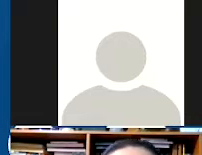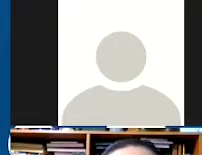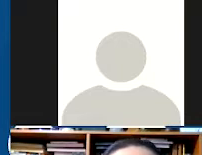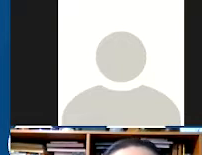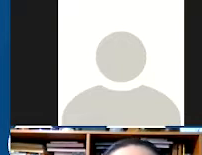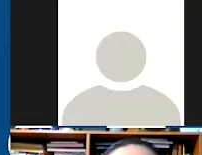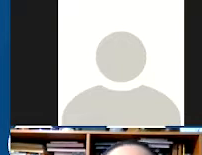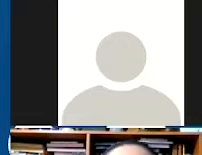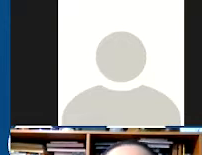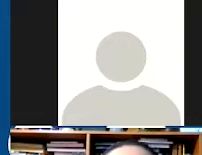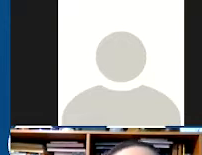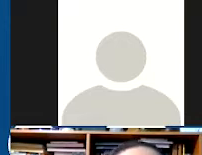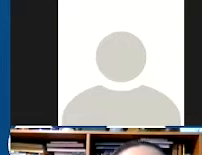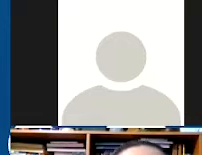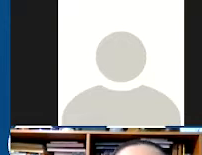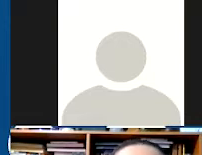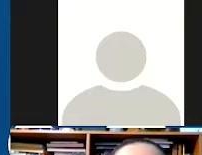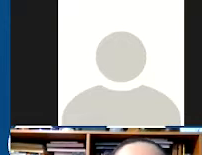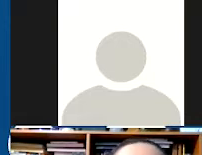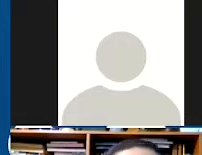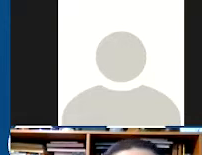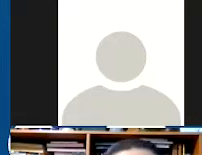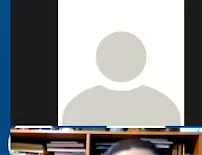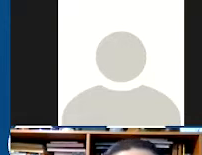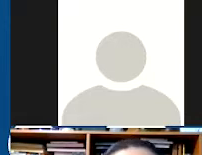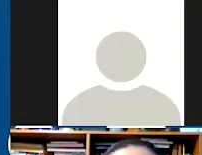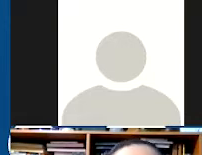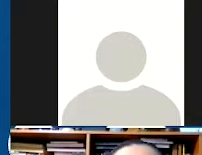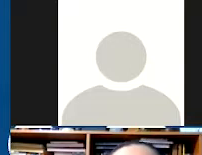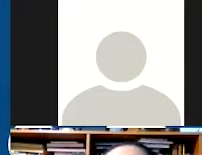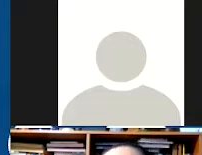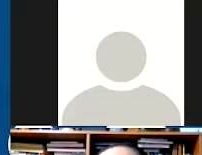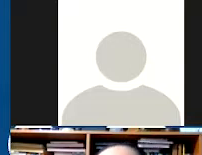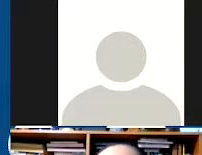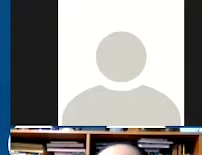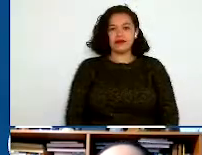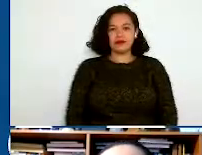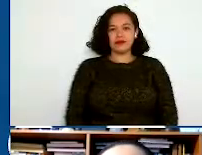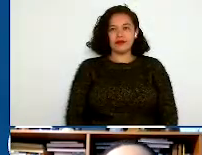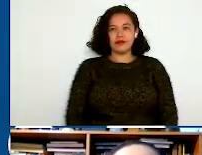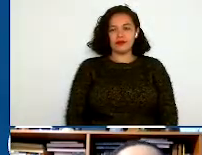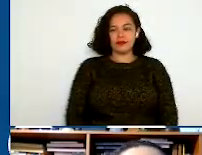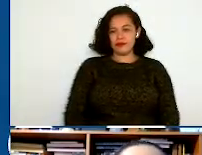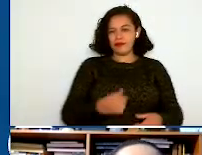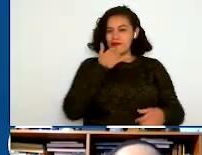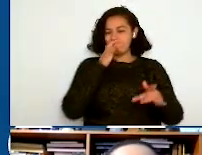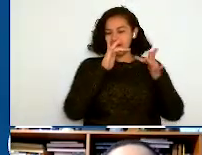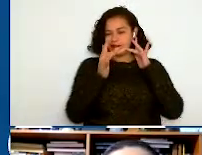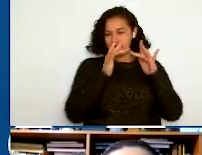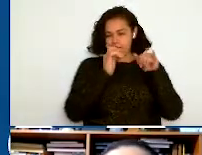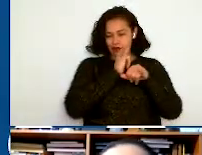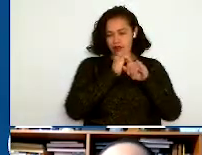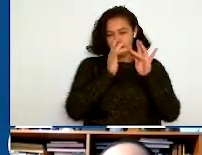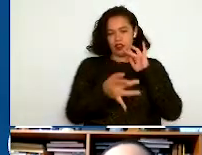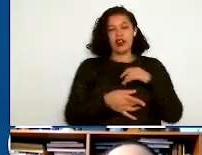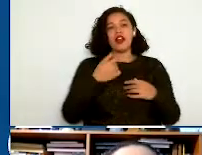alguna definición. Y esta va a depender mucho del escenario en el que estemos, ¿no? Porque no va a ser la misma definición, por ejemplo, si estuviéramos en